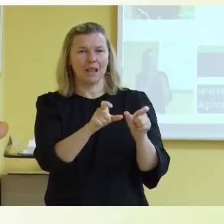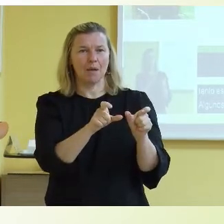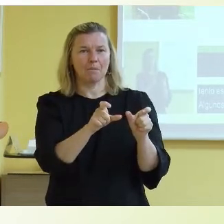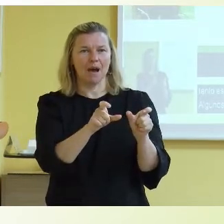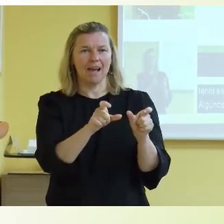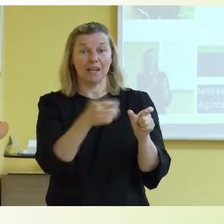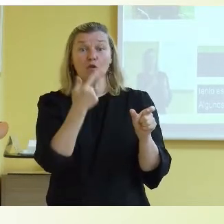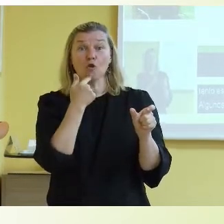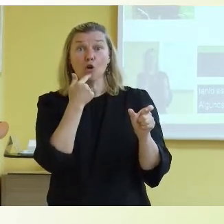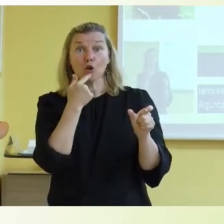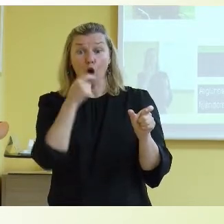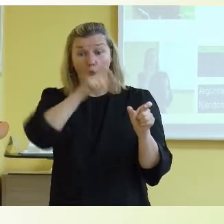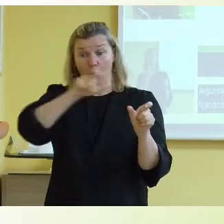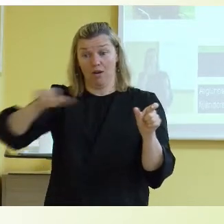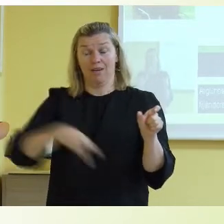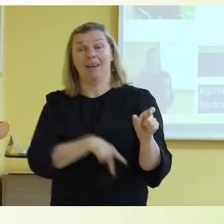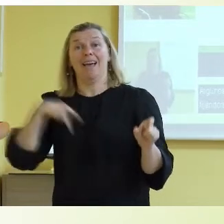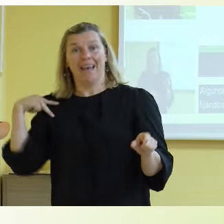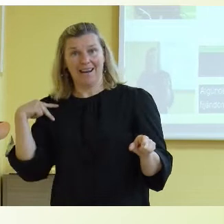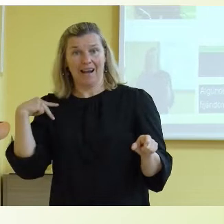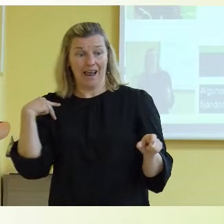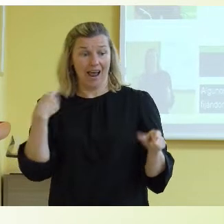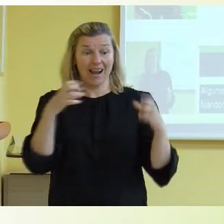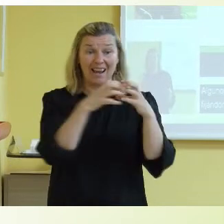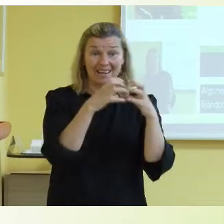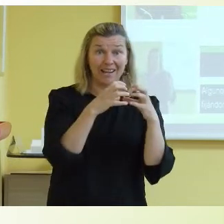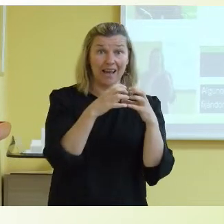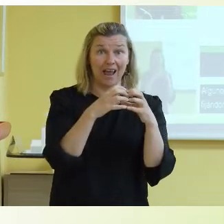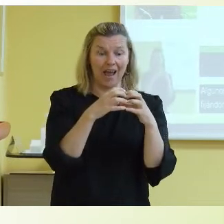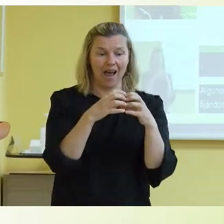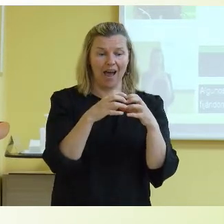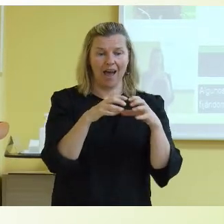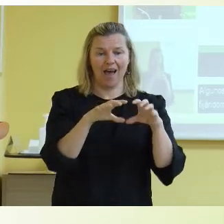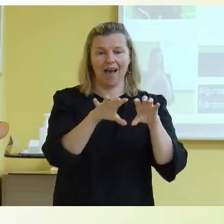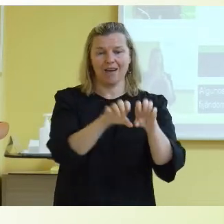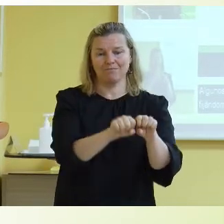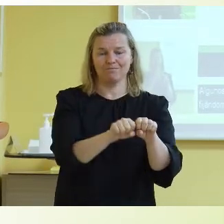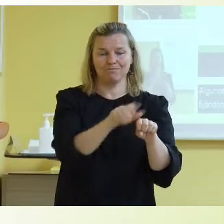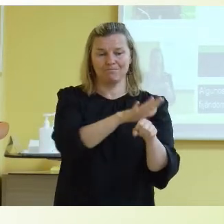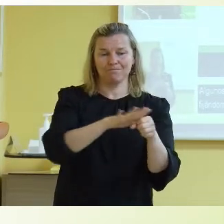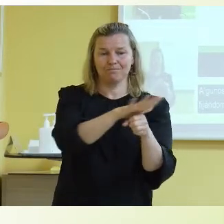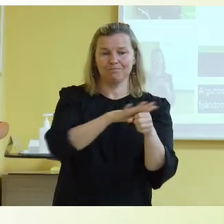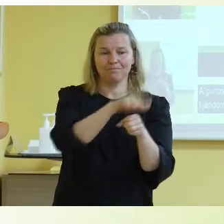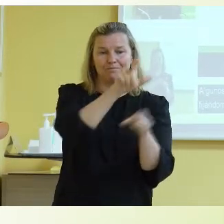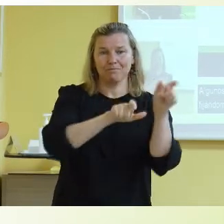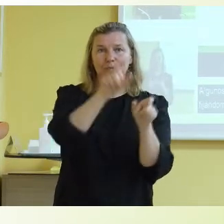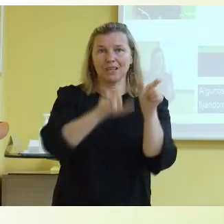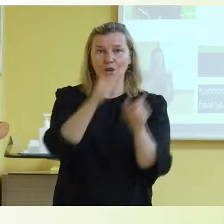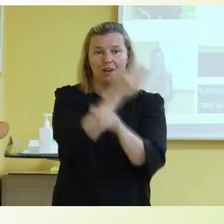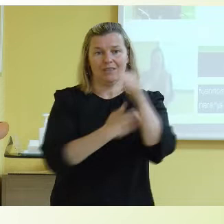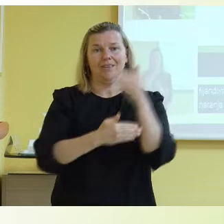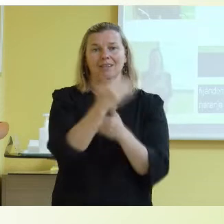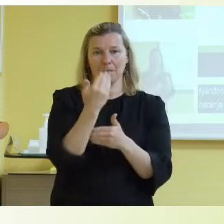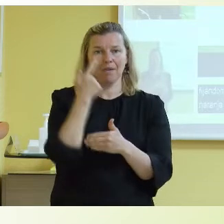resto en rojo son la población en general y la parte naranja sería lo que ocupa la parte de las personas que tienen una